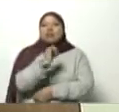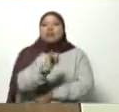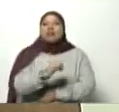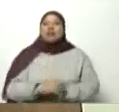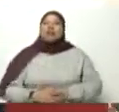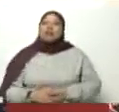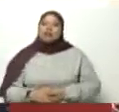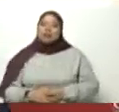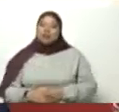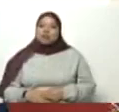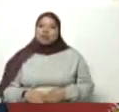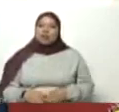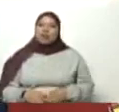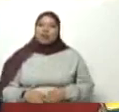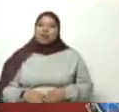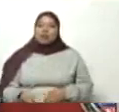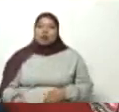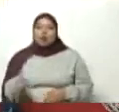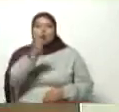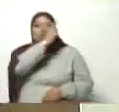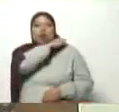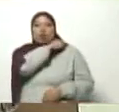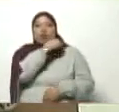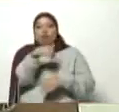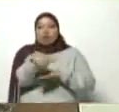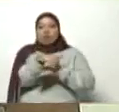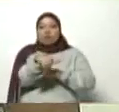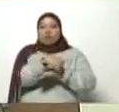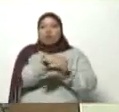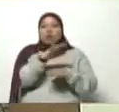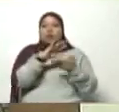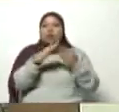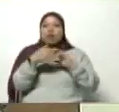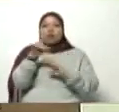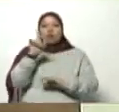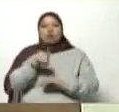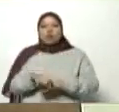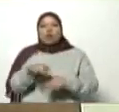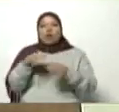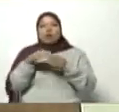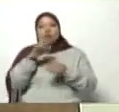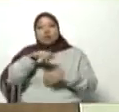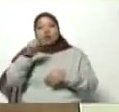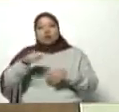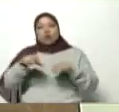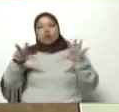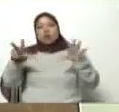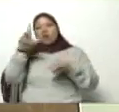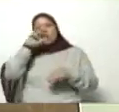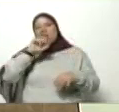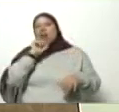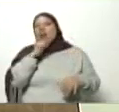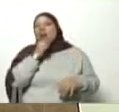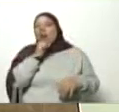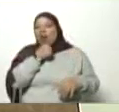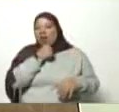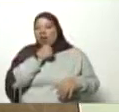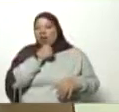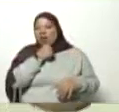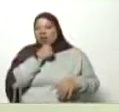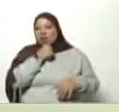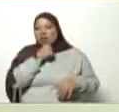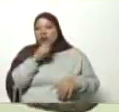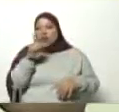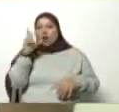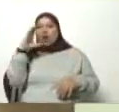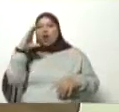electo, como jefe de calle, o en un equipo, pero cuando ve también a una persona de 80 años, como